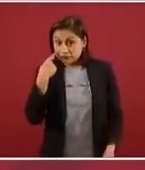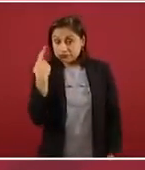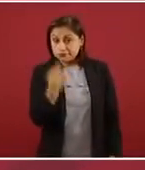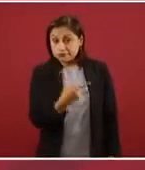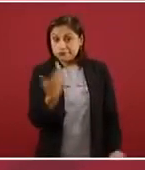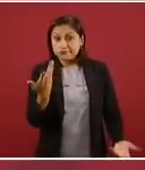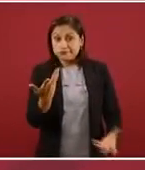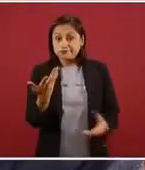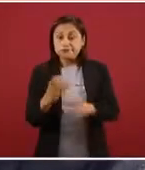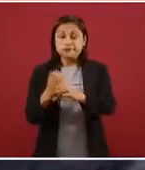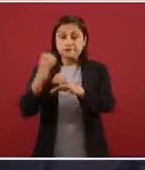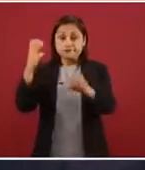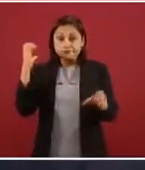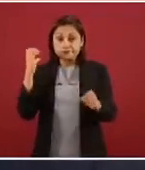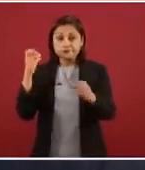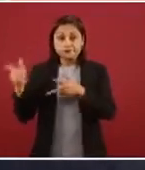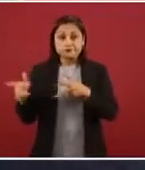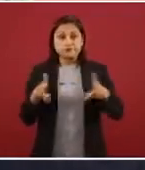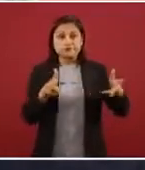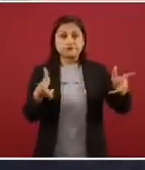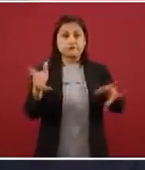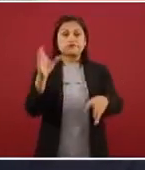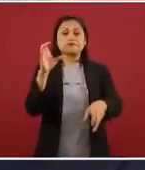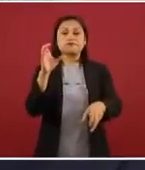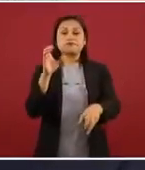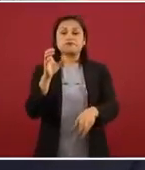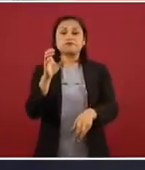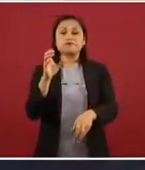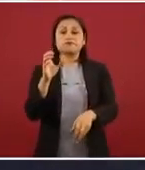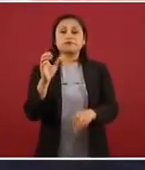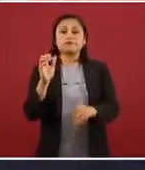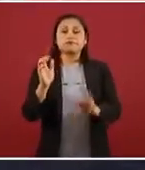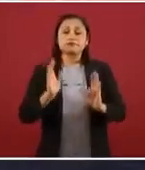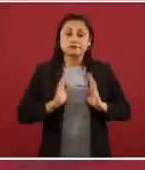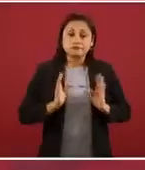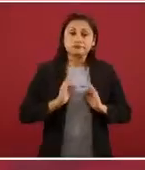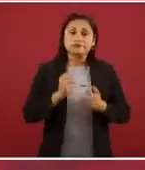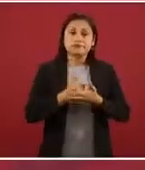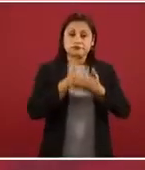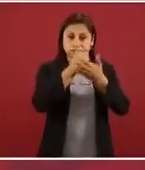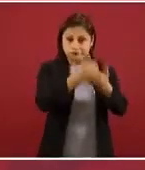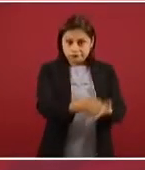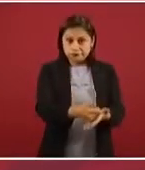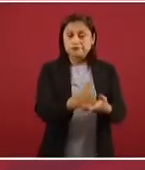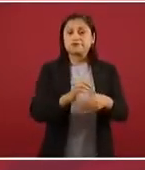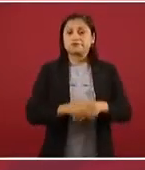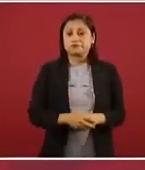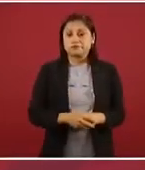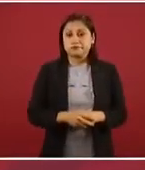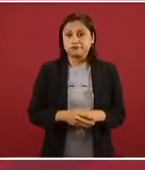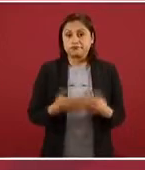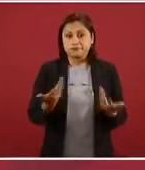el plan DN3 para abasto de combustible,